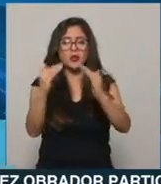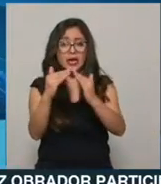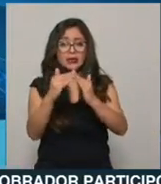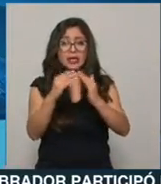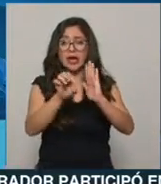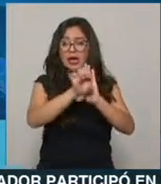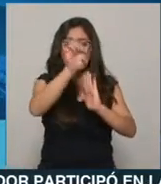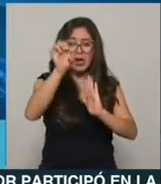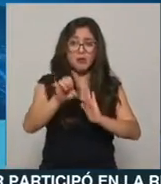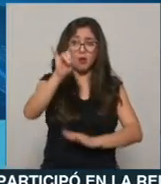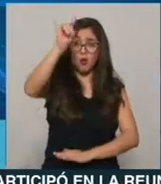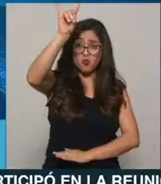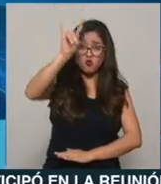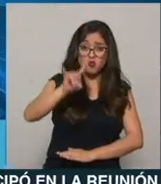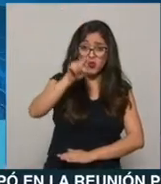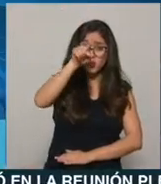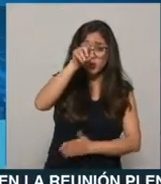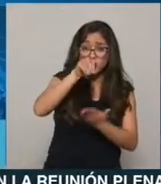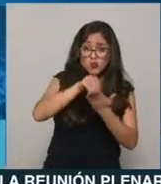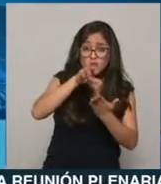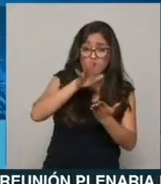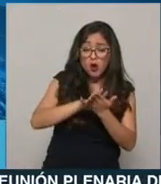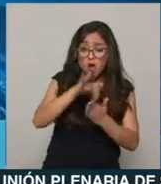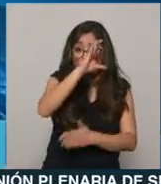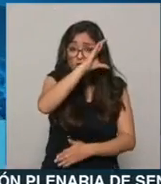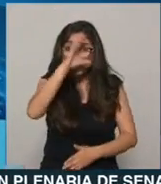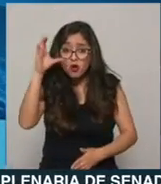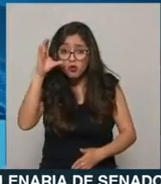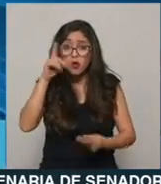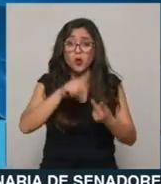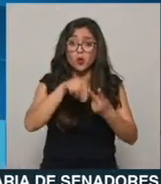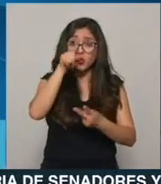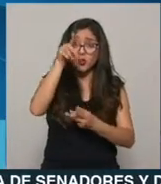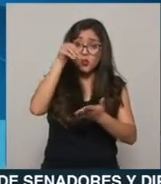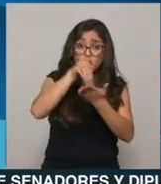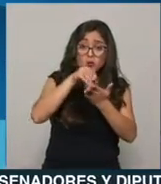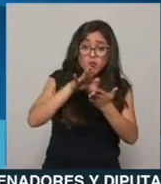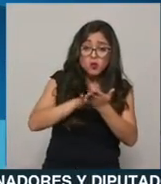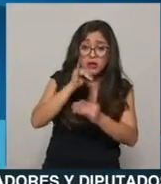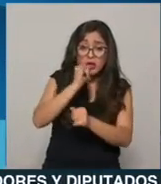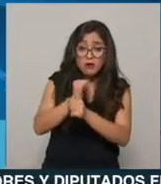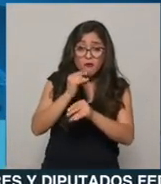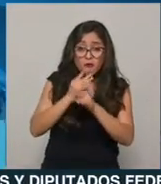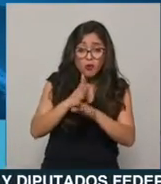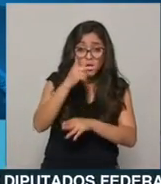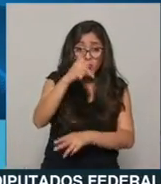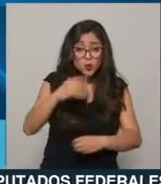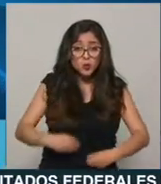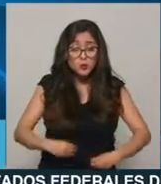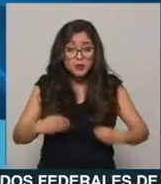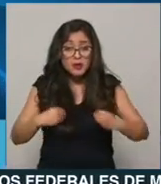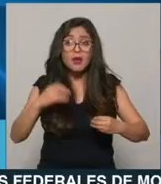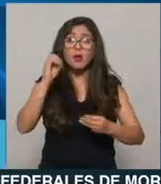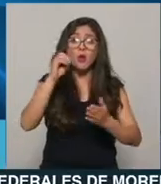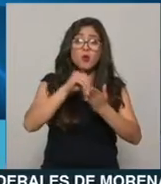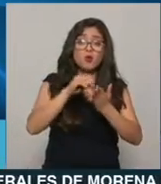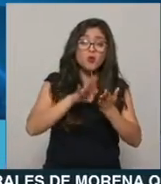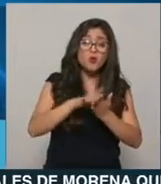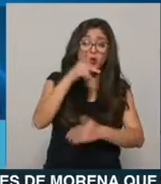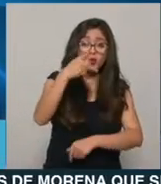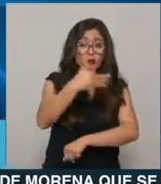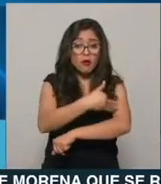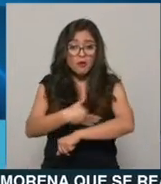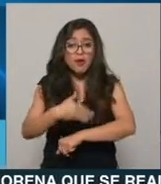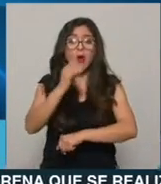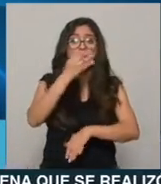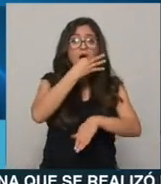foto determinada o no la pondrían. No. Pondrían datos personales, pondrían detalles de su familia, de la próxima reunión.